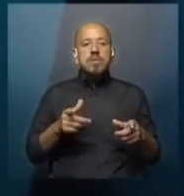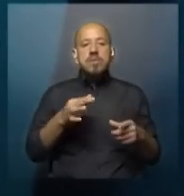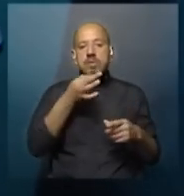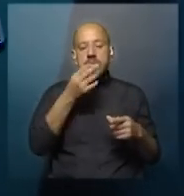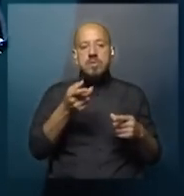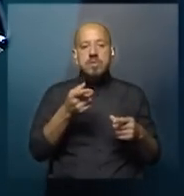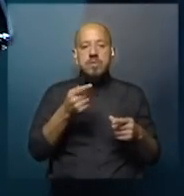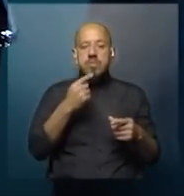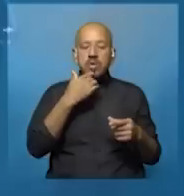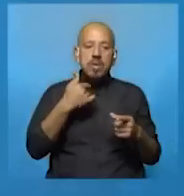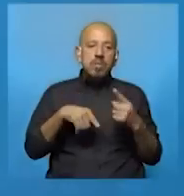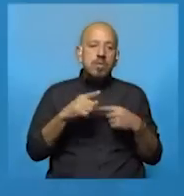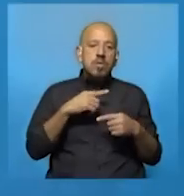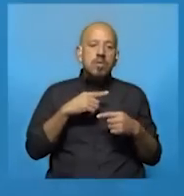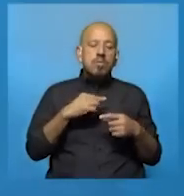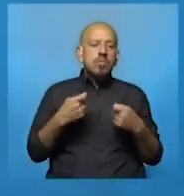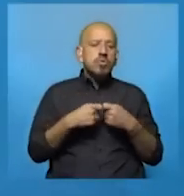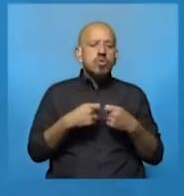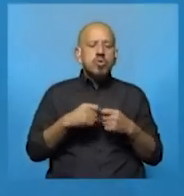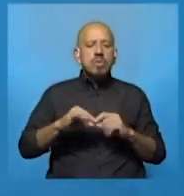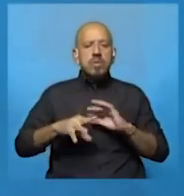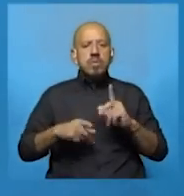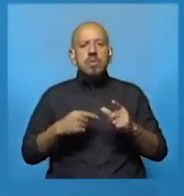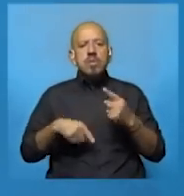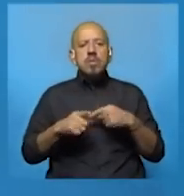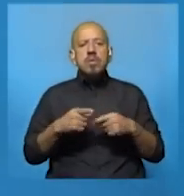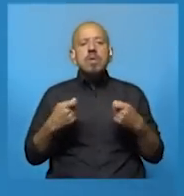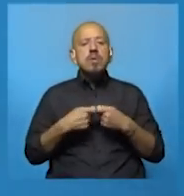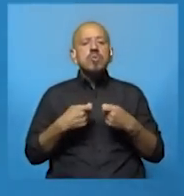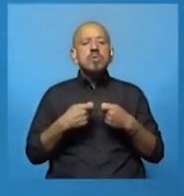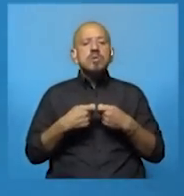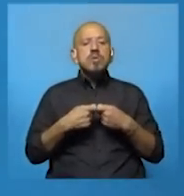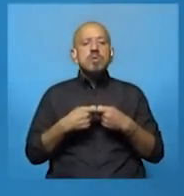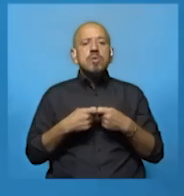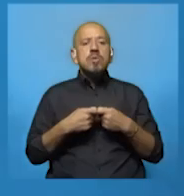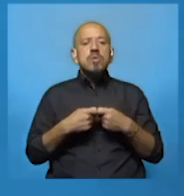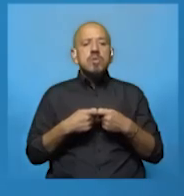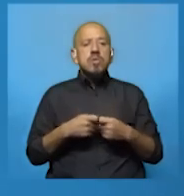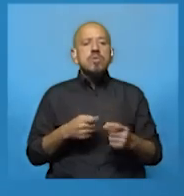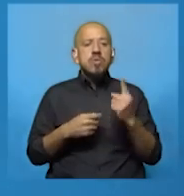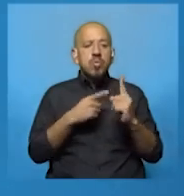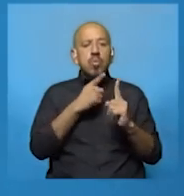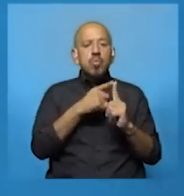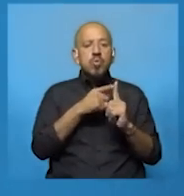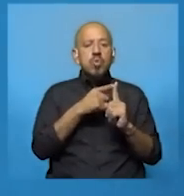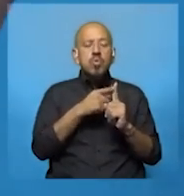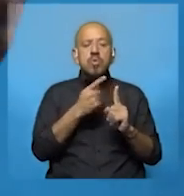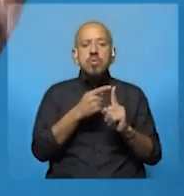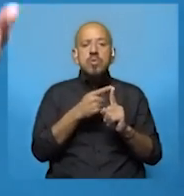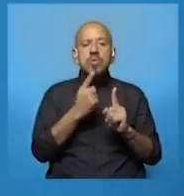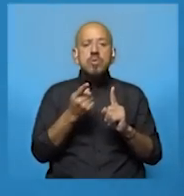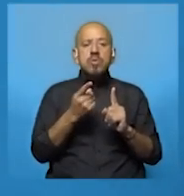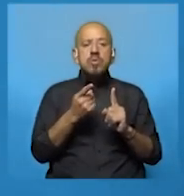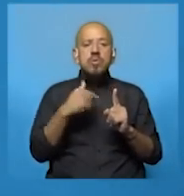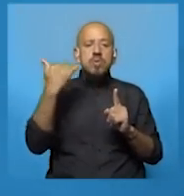la asociación ilícita por ejemplo y y el que en esa asociación que él integraba digamos porque es uno más entre tantos no llamamos el